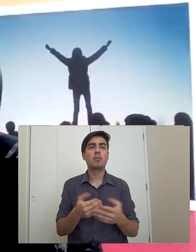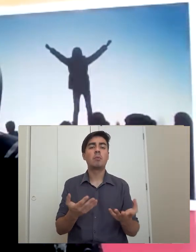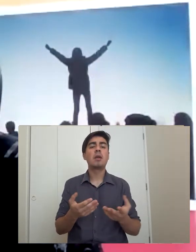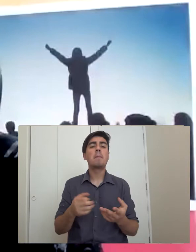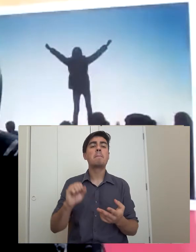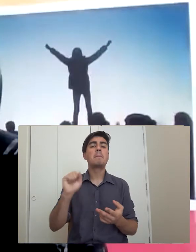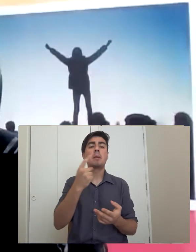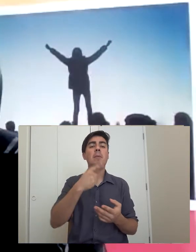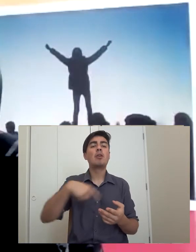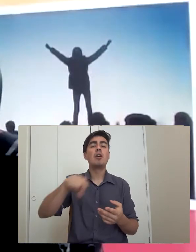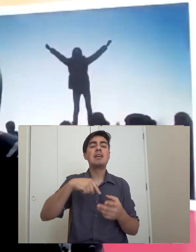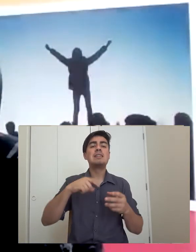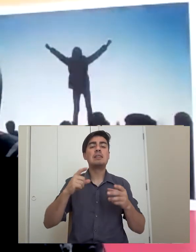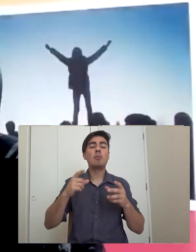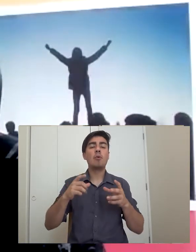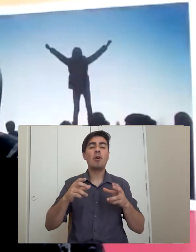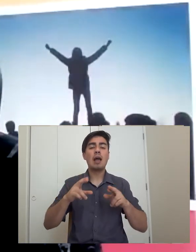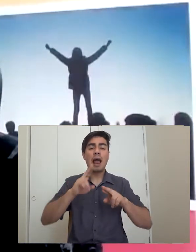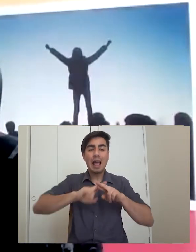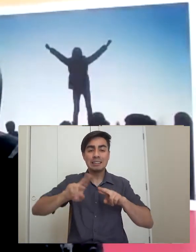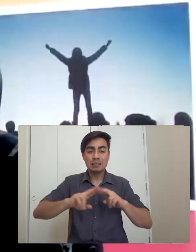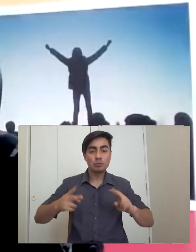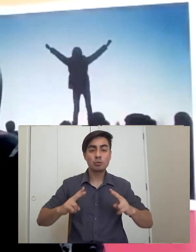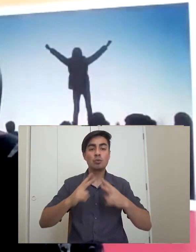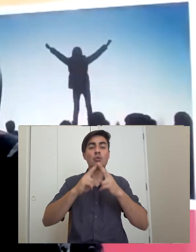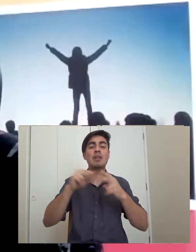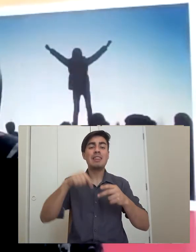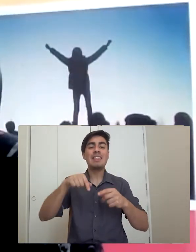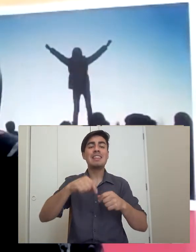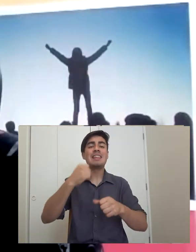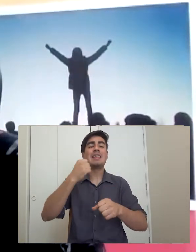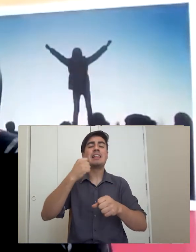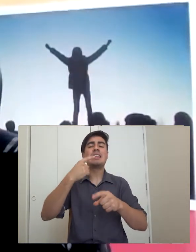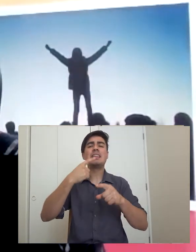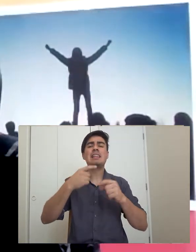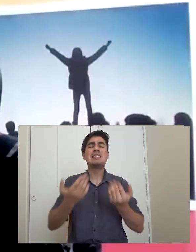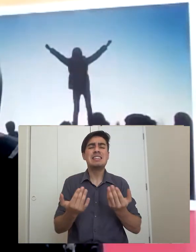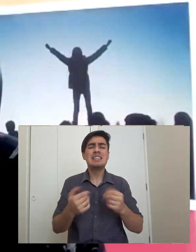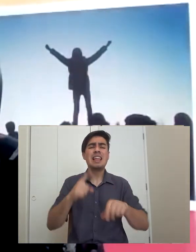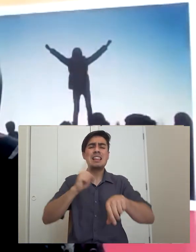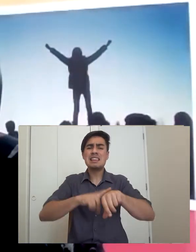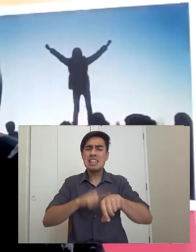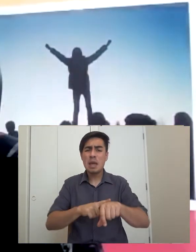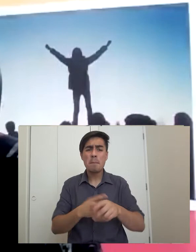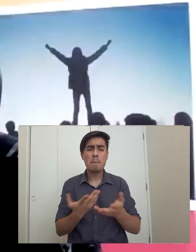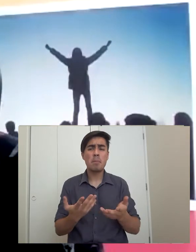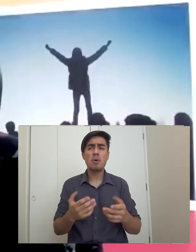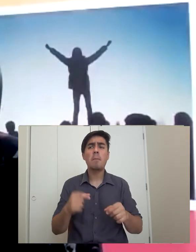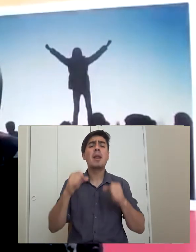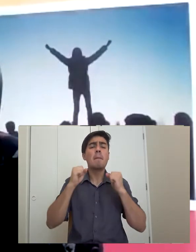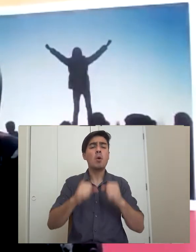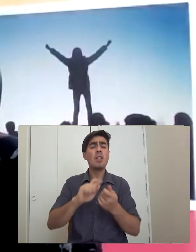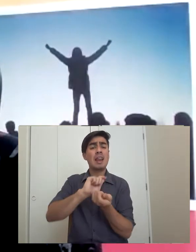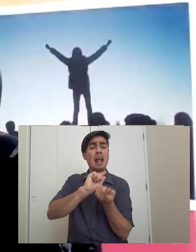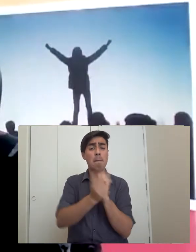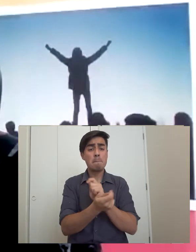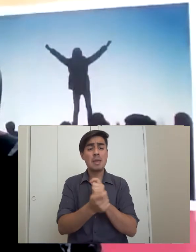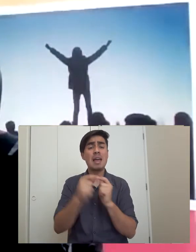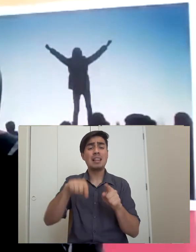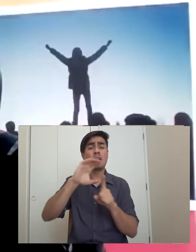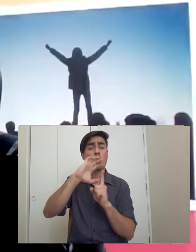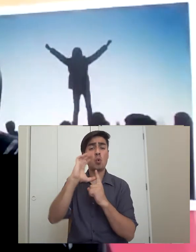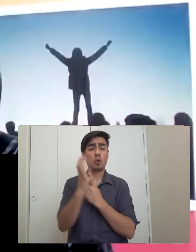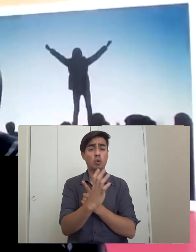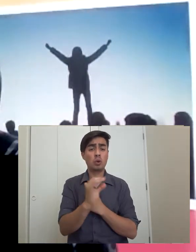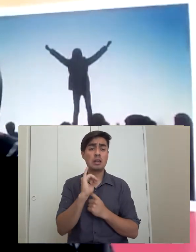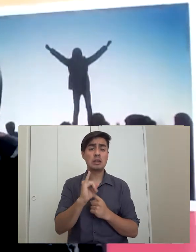este entendimiento y este trabajo toma tiempo. Y para cambiar una cultura, y los investigadores